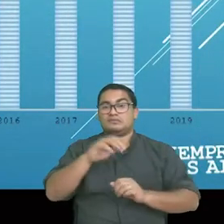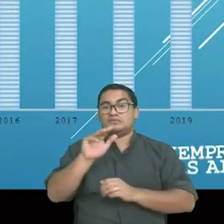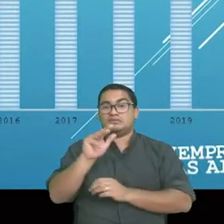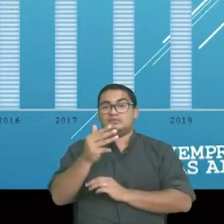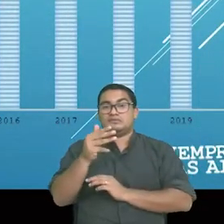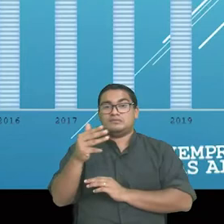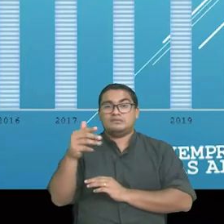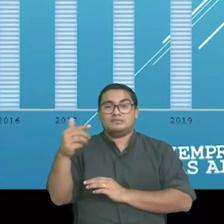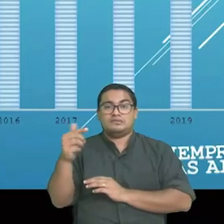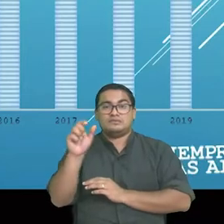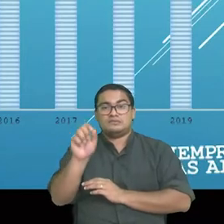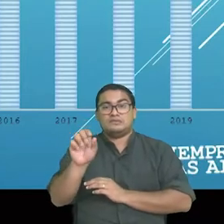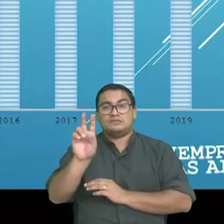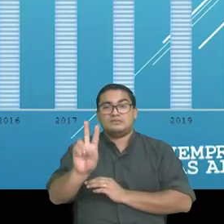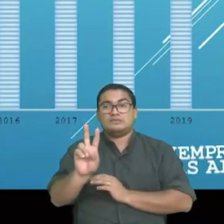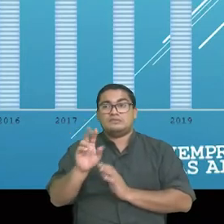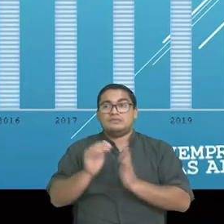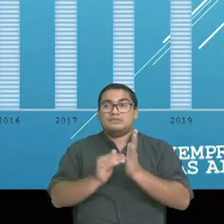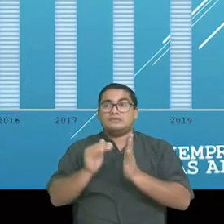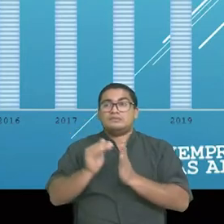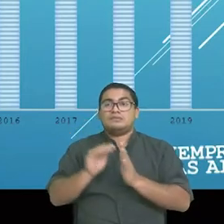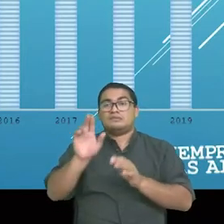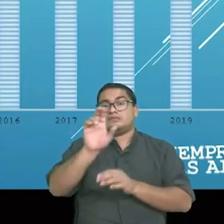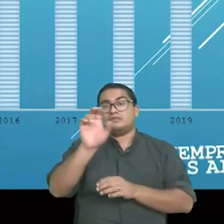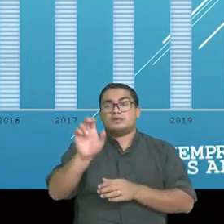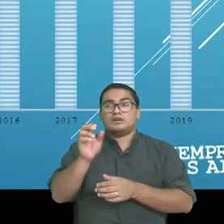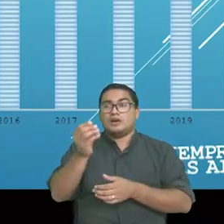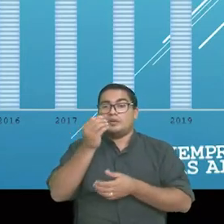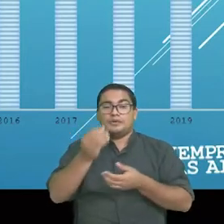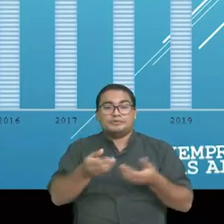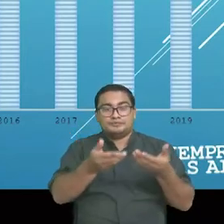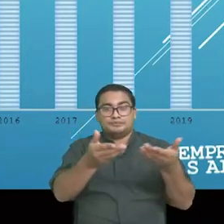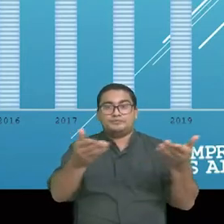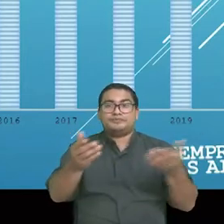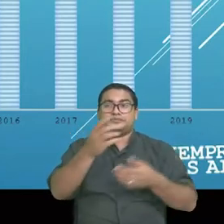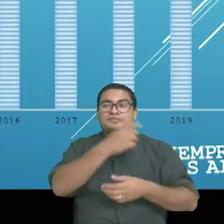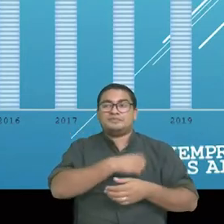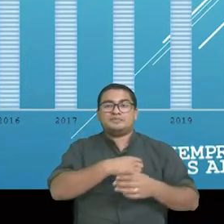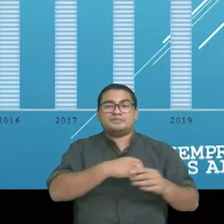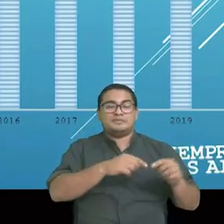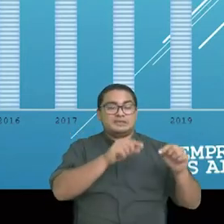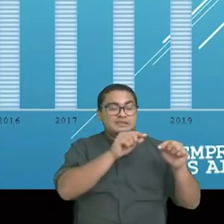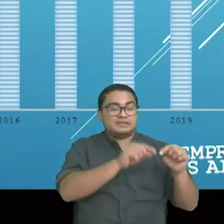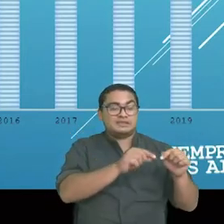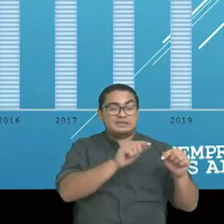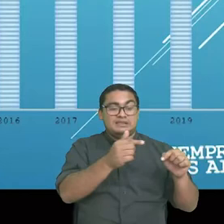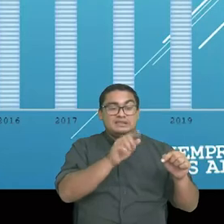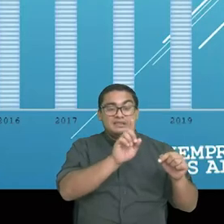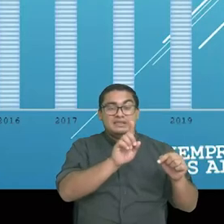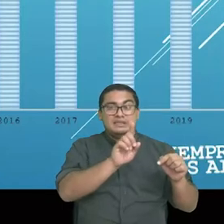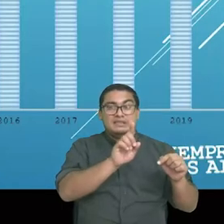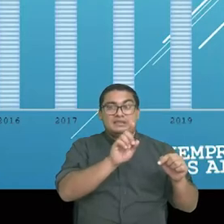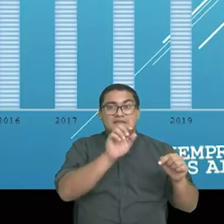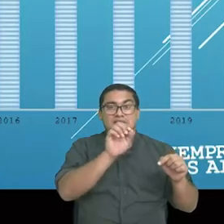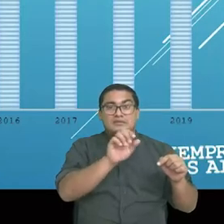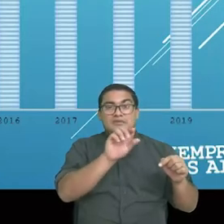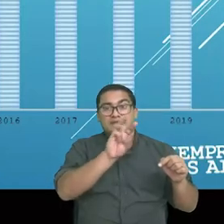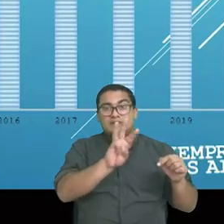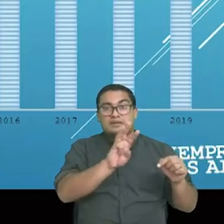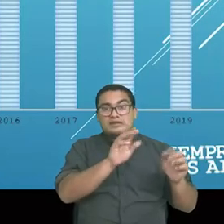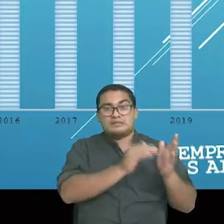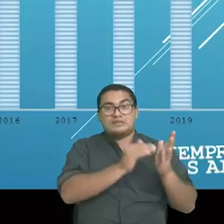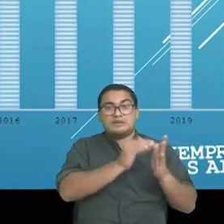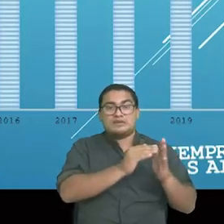997.2 millones de Córdoba en merienda escolar. Imagínate el salto de 71.3 millones